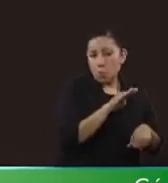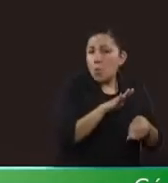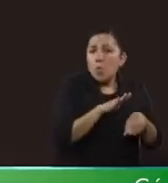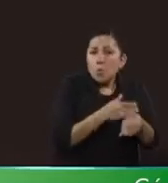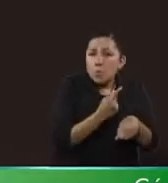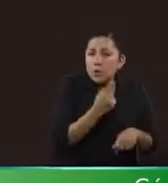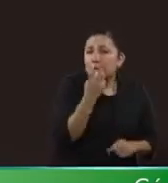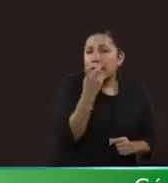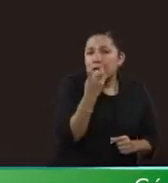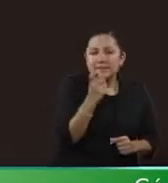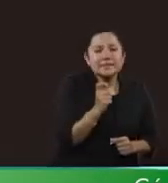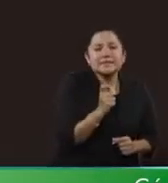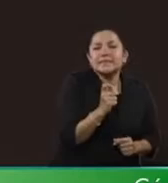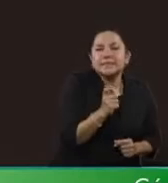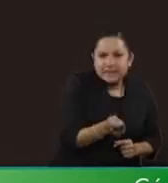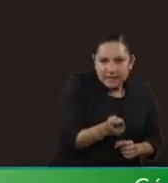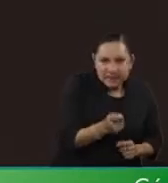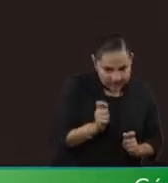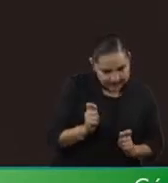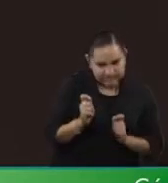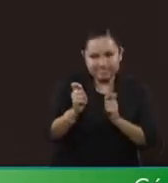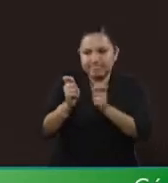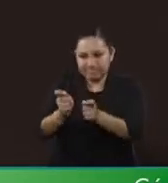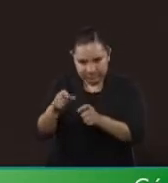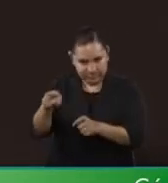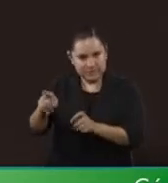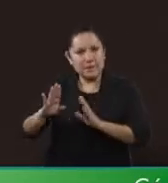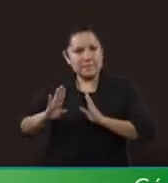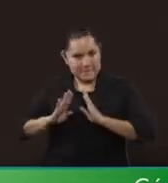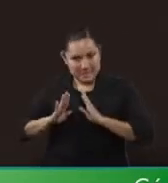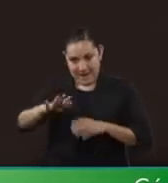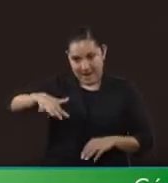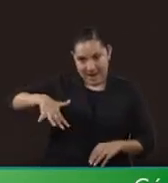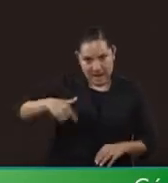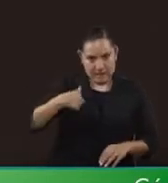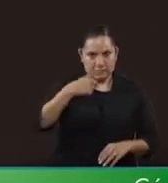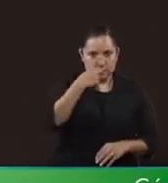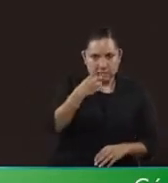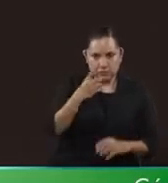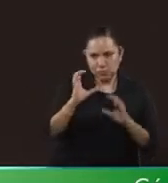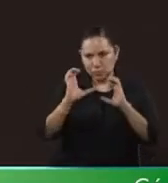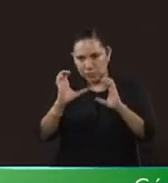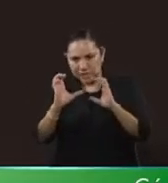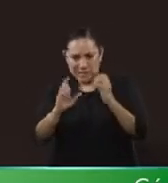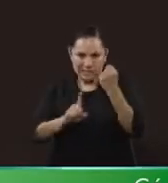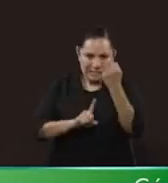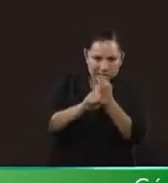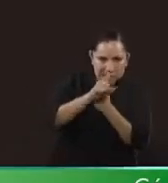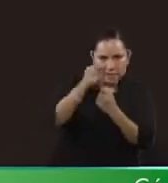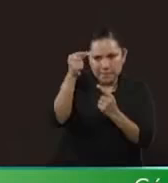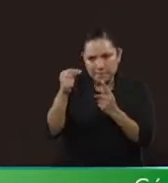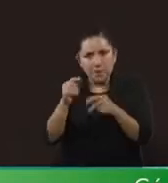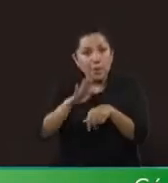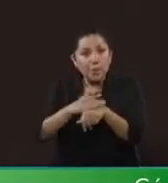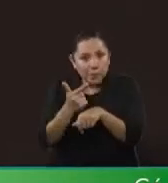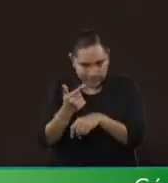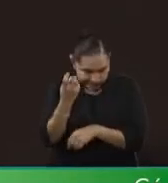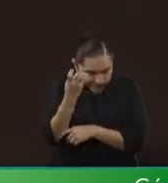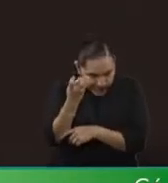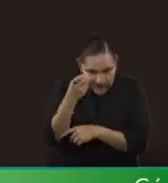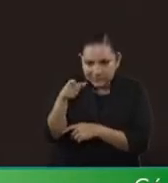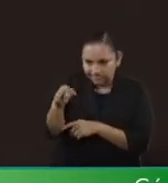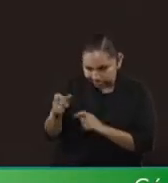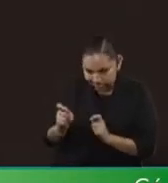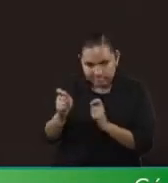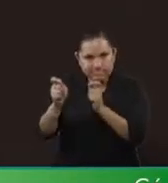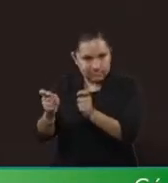militarización con todos los riesgos y consecuencias señaladas. Concretamente, propongo que en el último